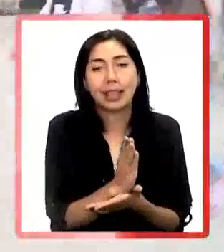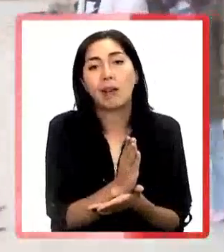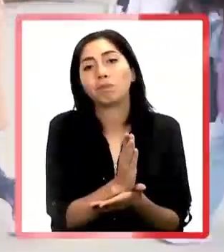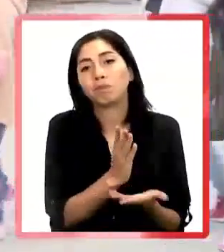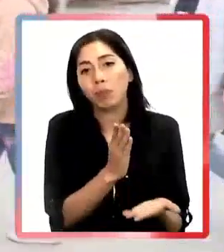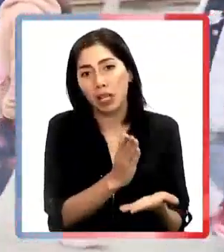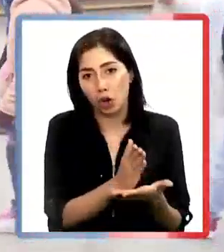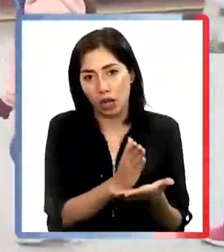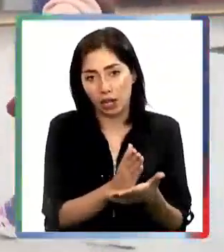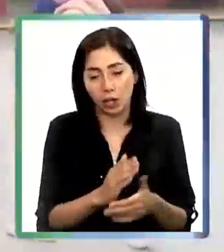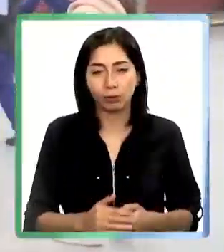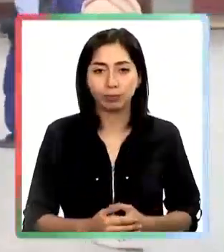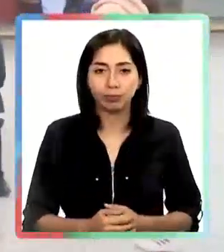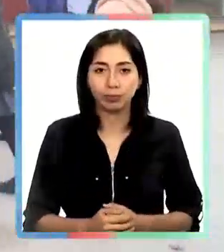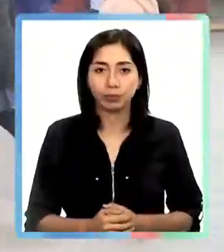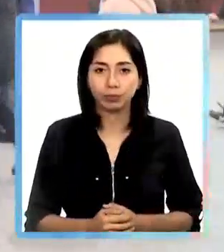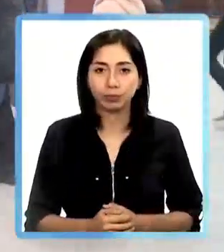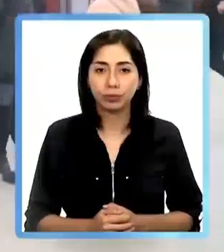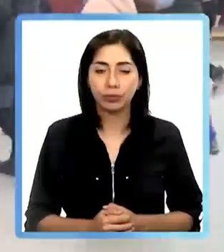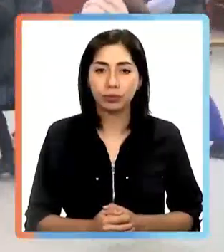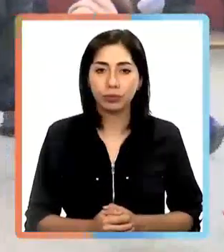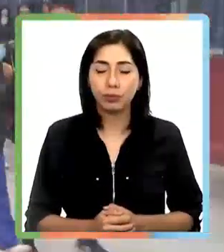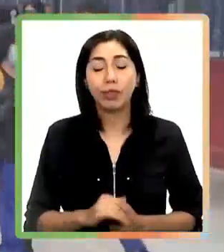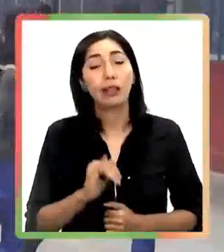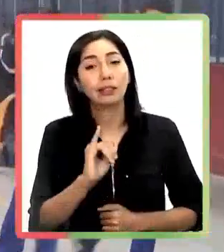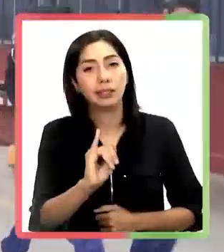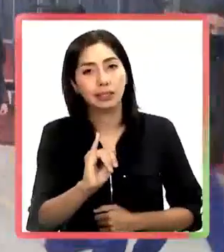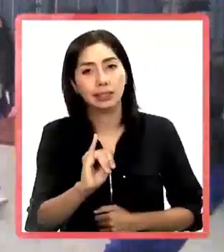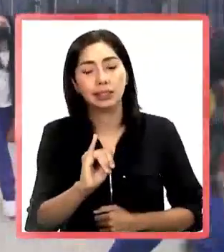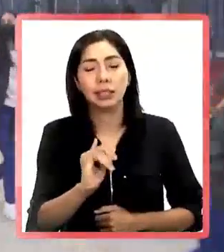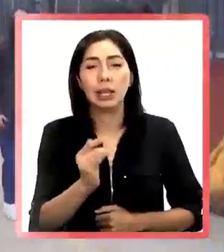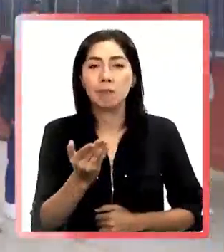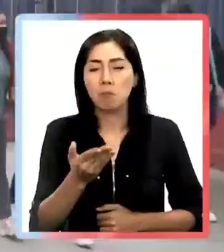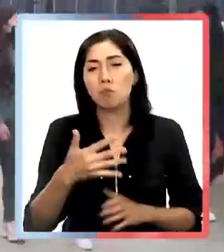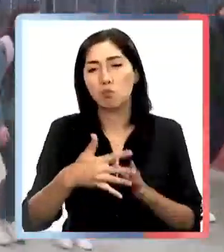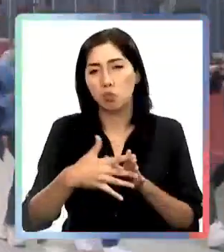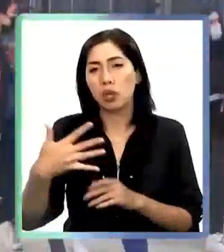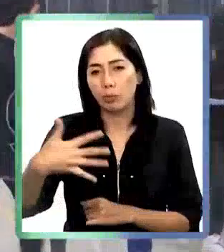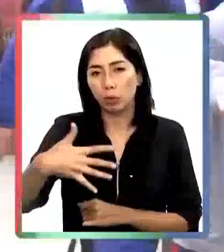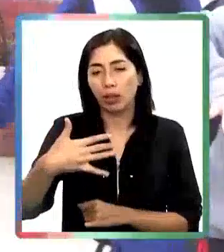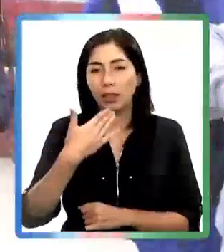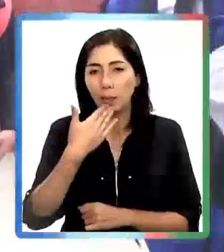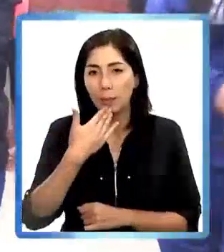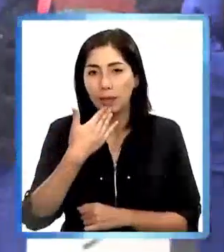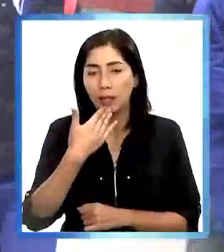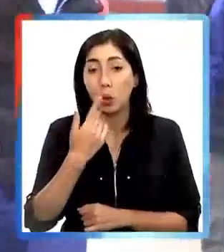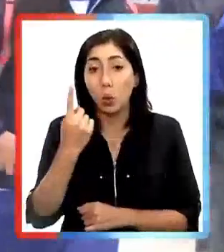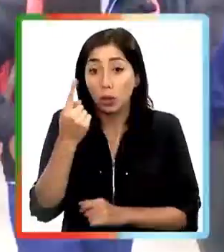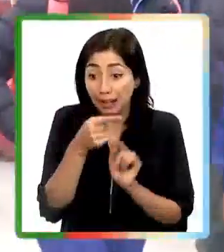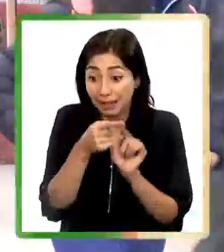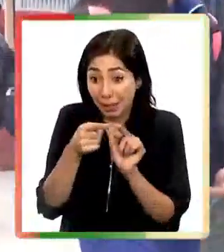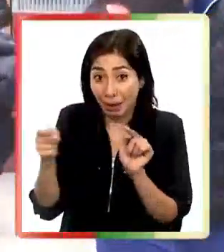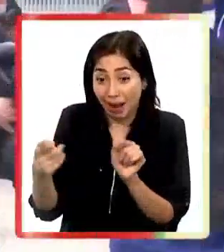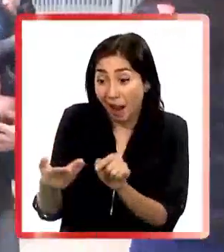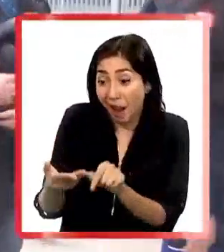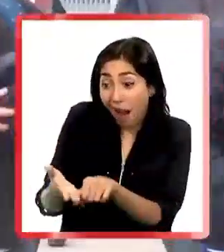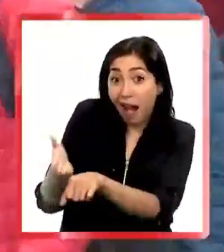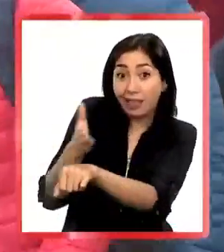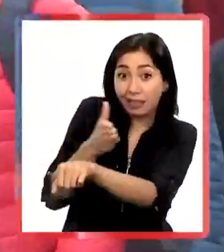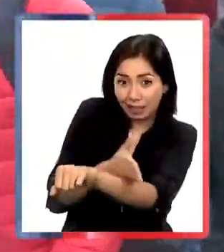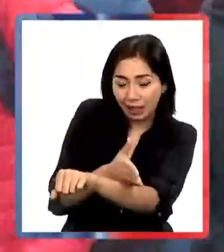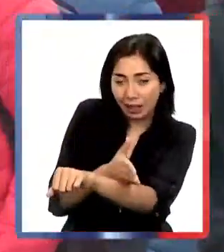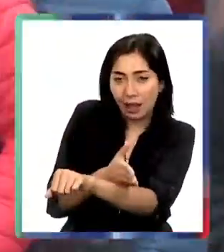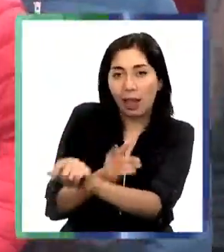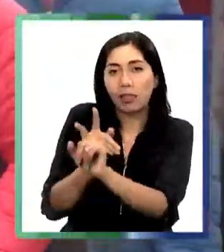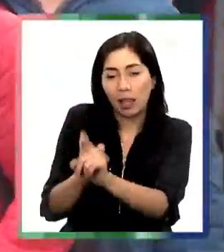que empieza el colegio. Y por supuesto que sería, o sea, es súper importante que al menos una